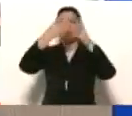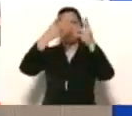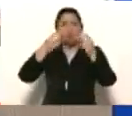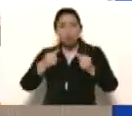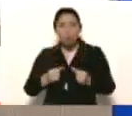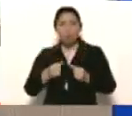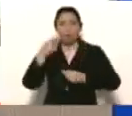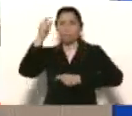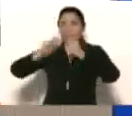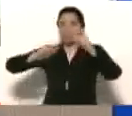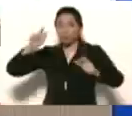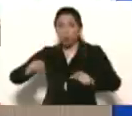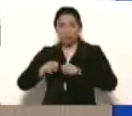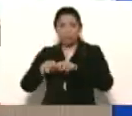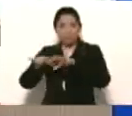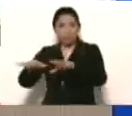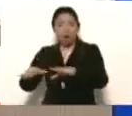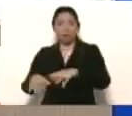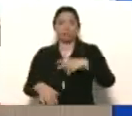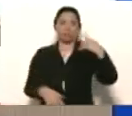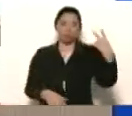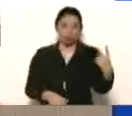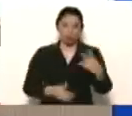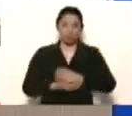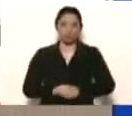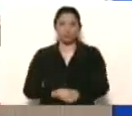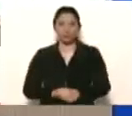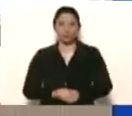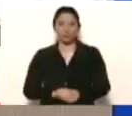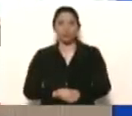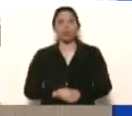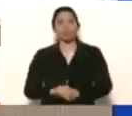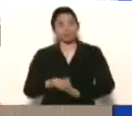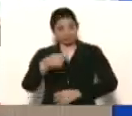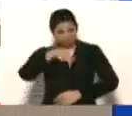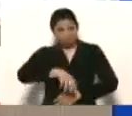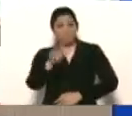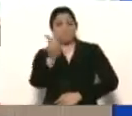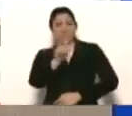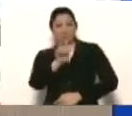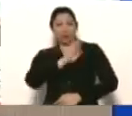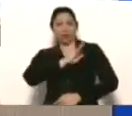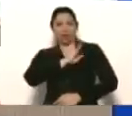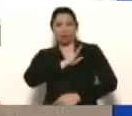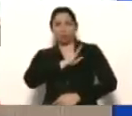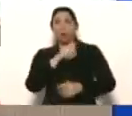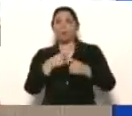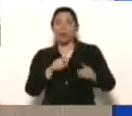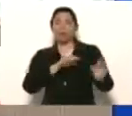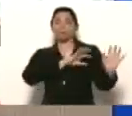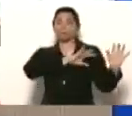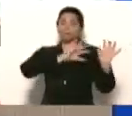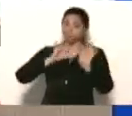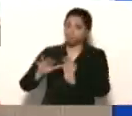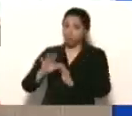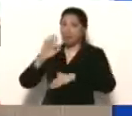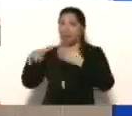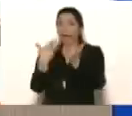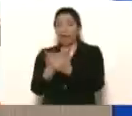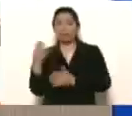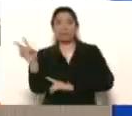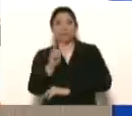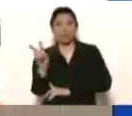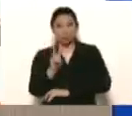casos activos y dos son con nacionales son compatriotas venezolanas que regresaban a su patria